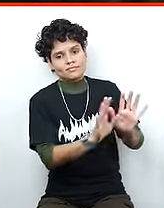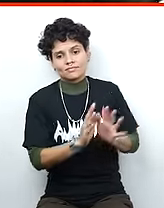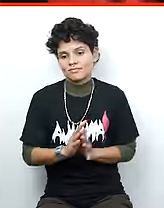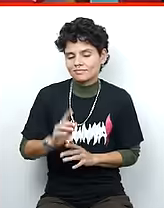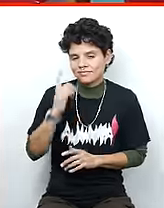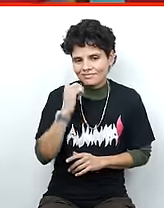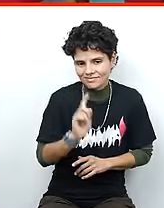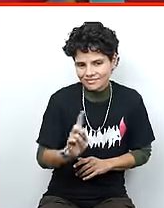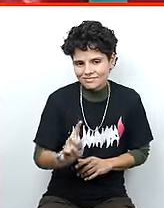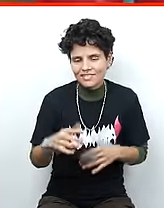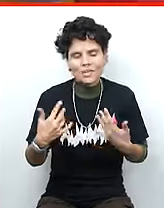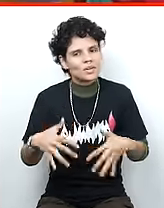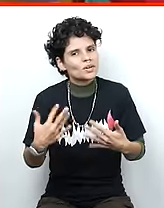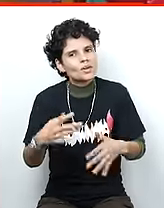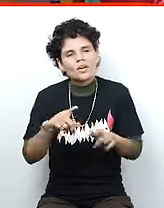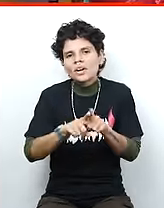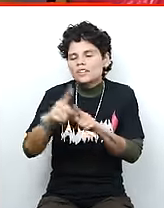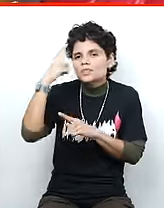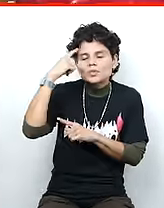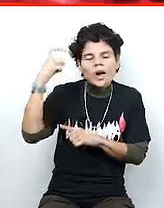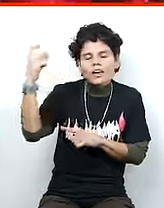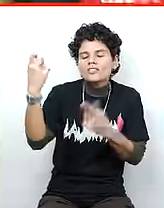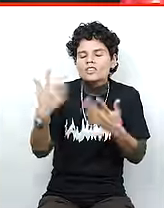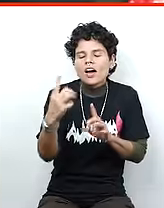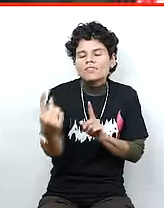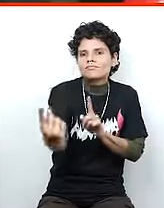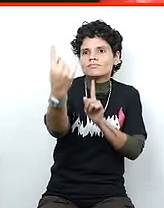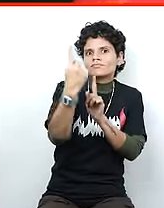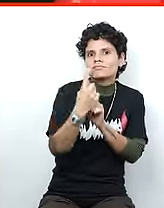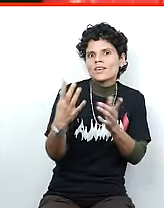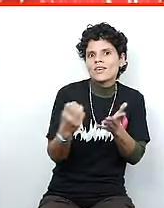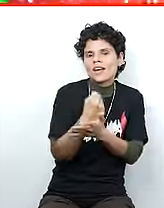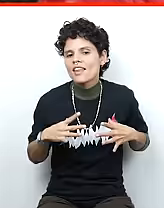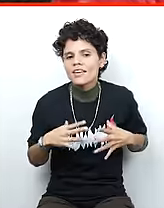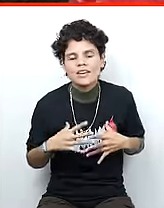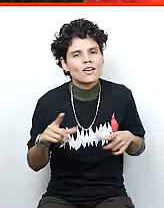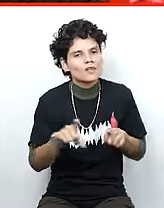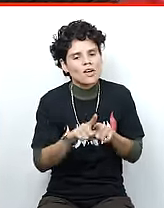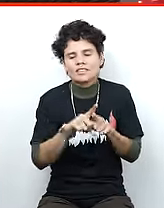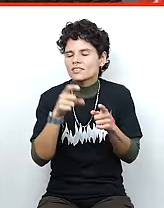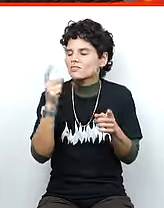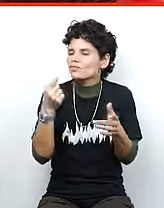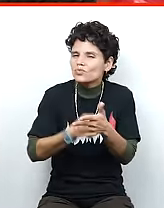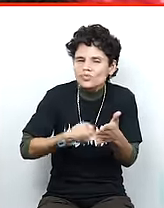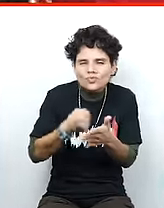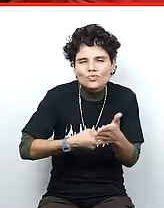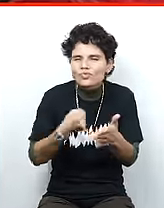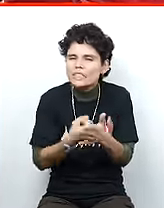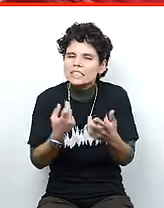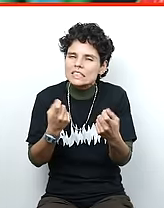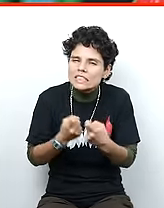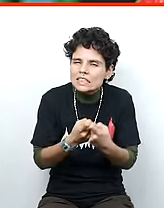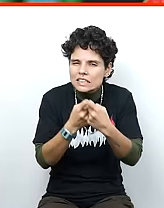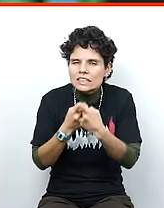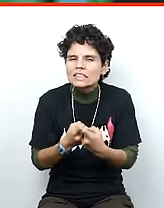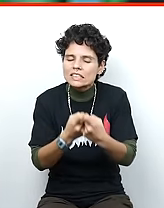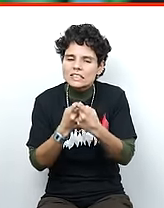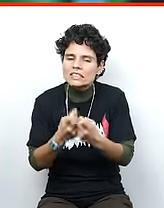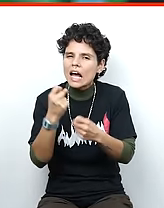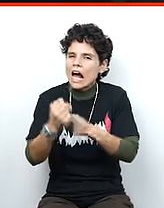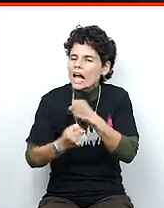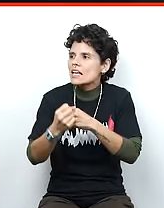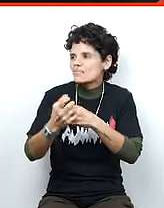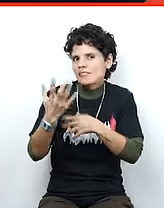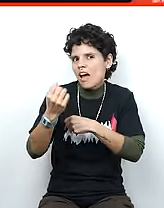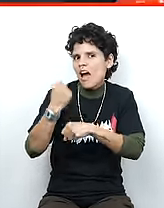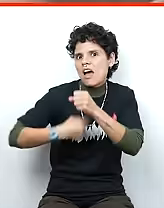Permiso, permiso. Oye, qué sueño tenerte acá, compadre. Qué alegría, compadre. La peleamos por esta entrevista, ¿tú sabes, po? Sí, yo. Hace muchos,